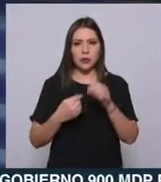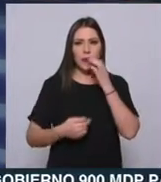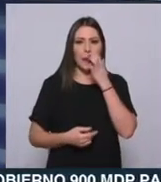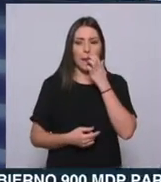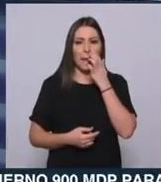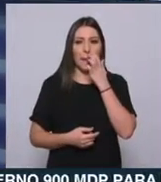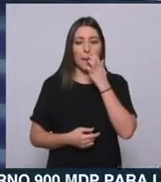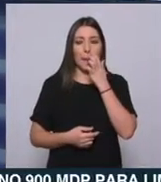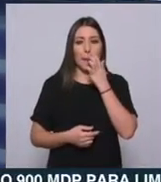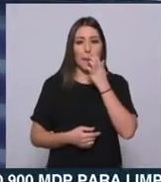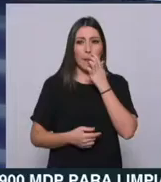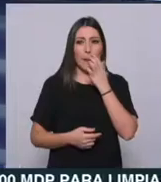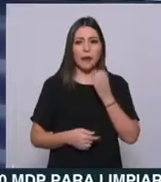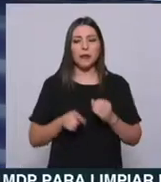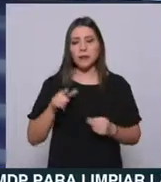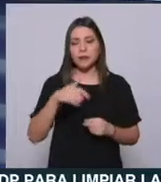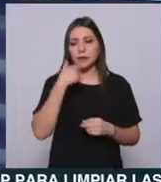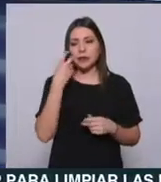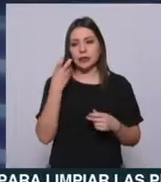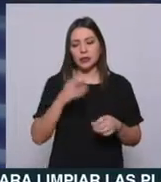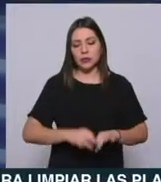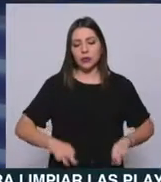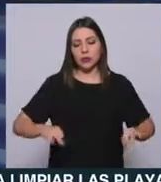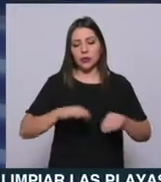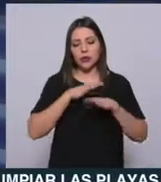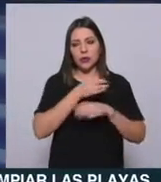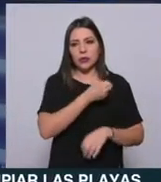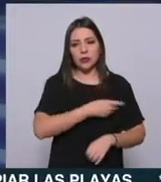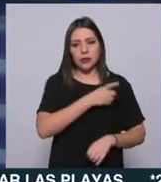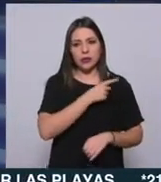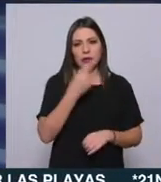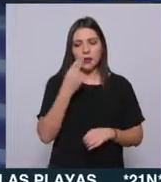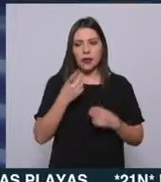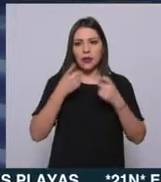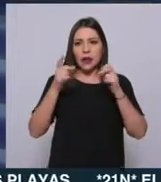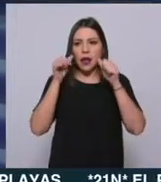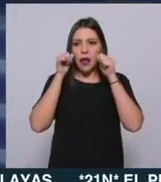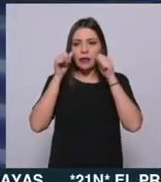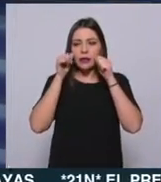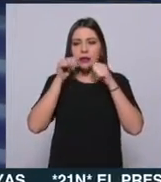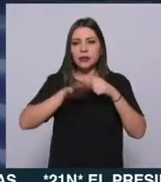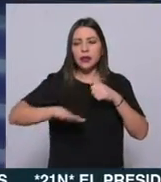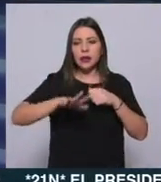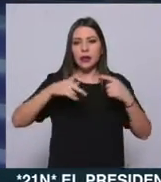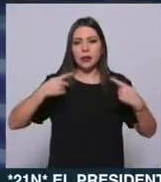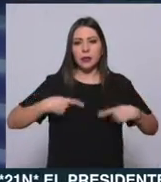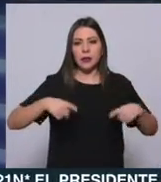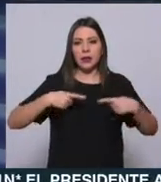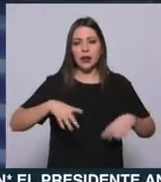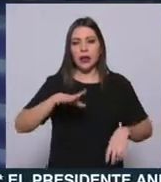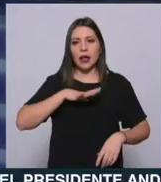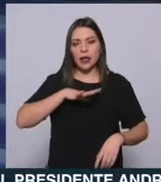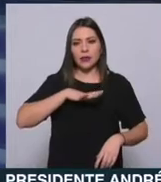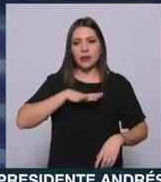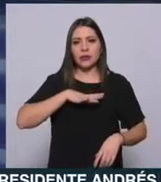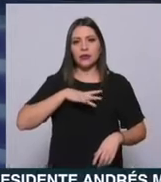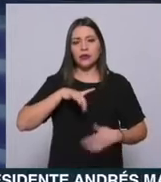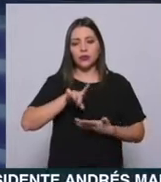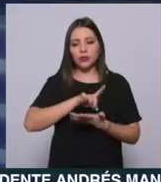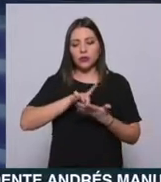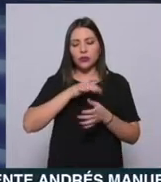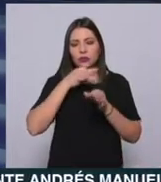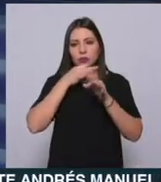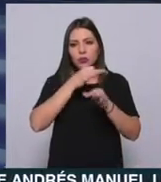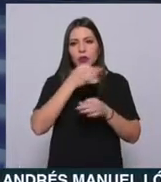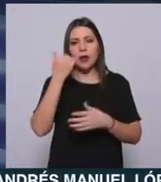eje fundamental en el sector salud, poder atender a todos los que ya padecen un consumo e